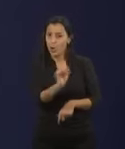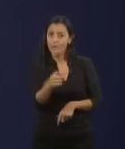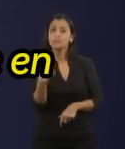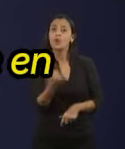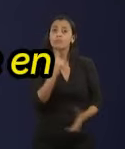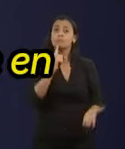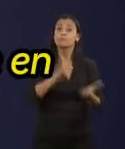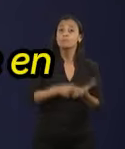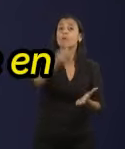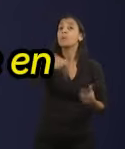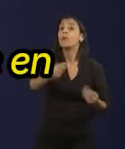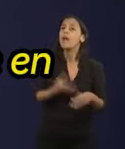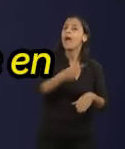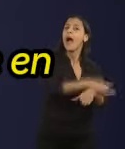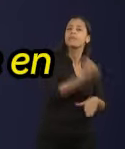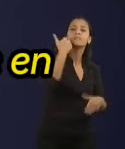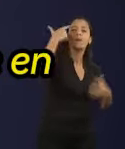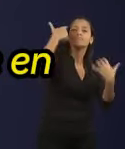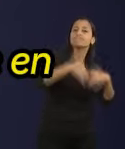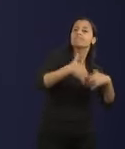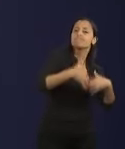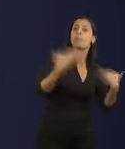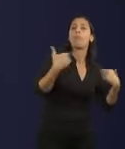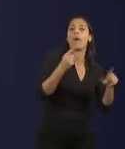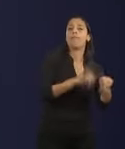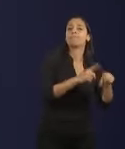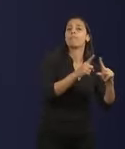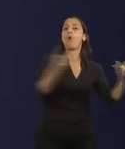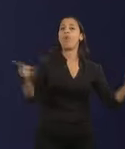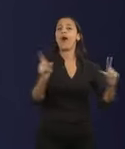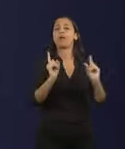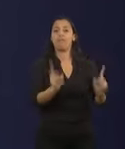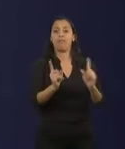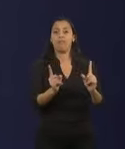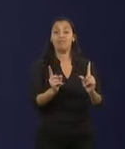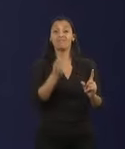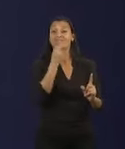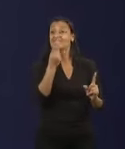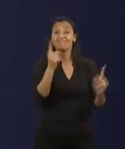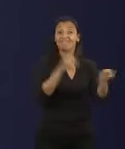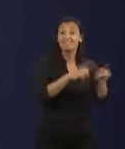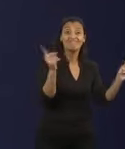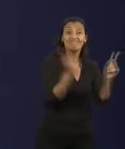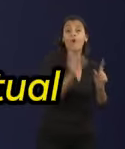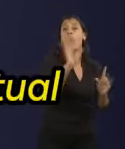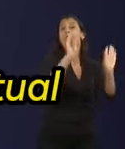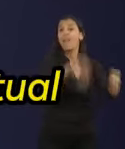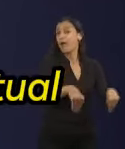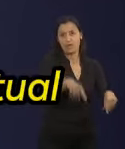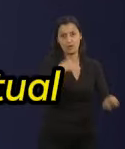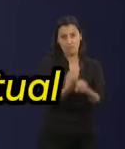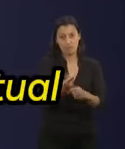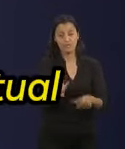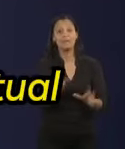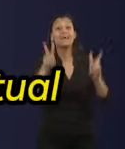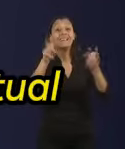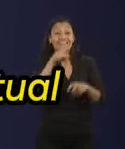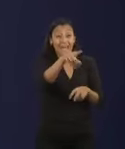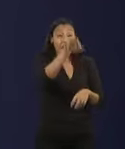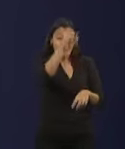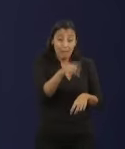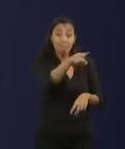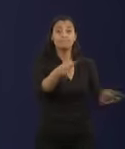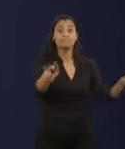sabiendas de que Efectivamente es sostenible en el tiempo si no no lo hacemos No lo haríamos en el caso del superávit para meterme en la pregunta